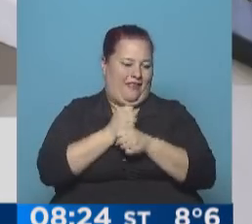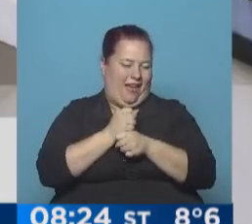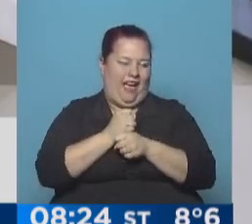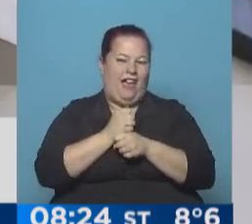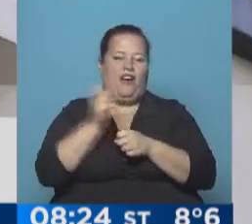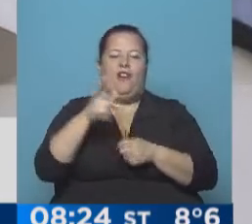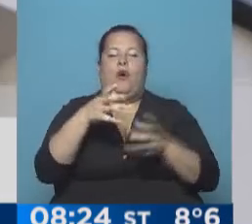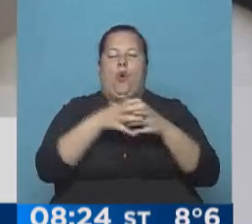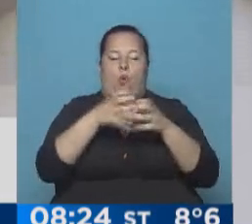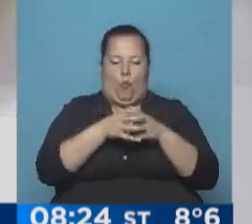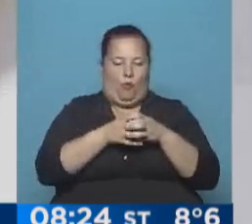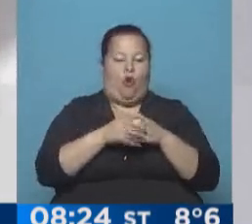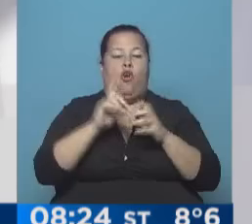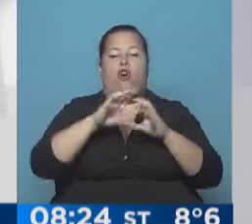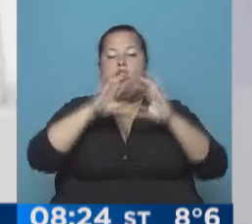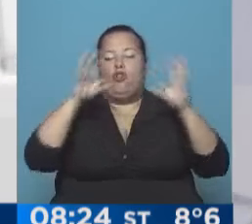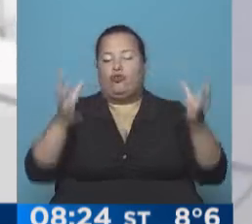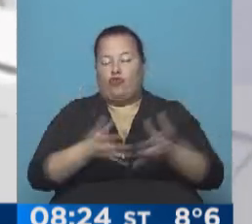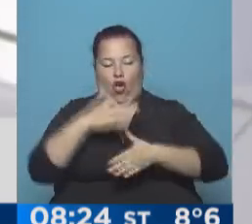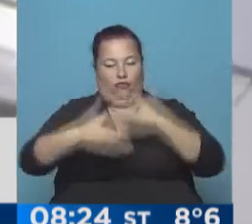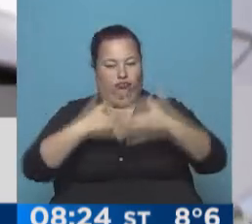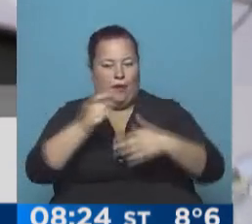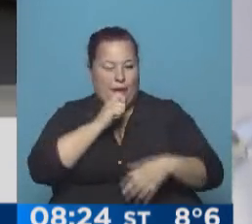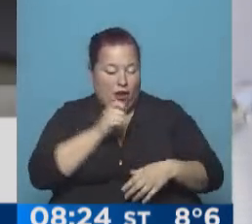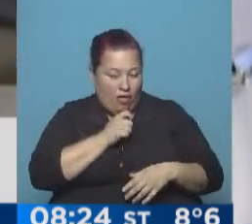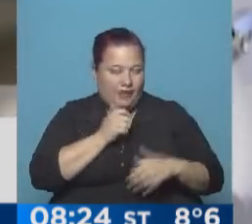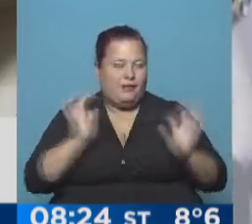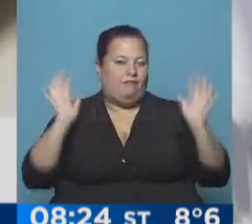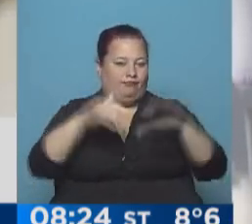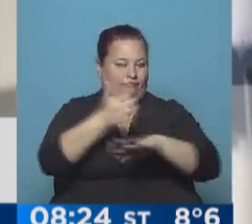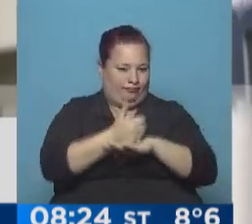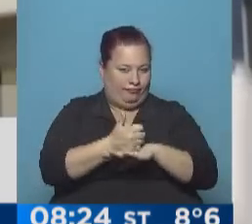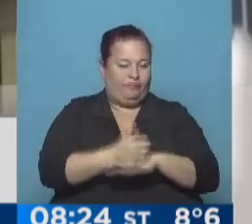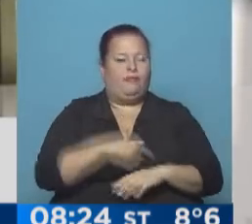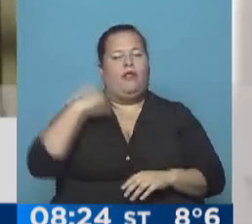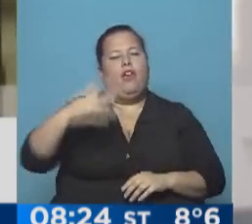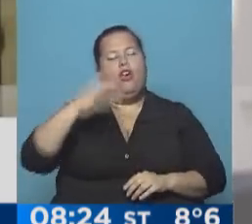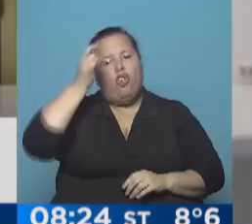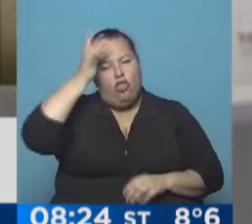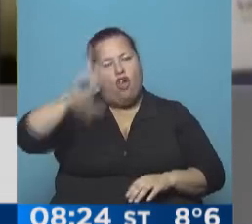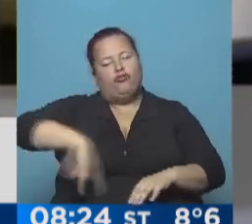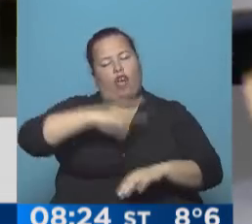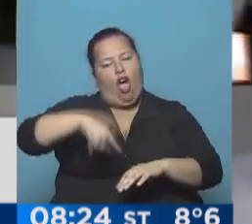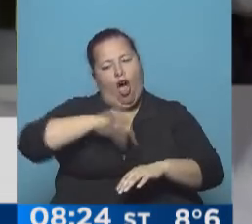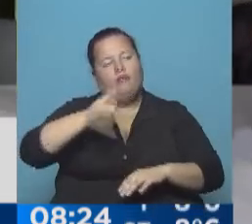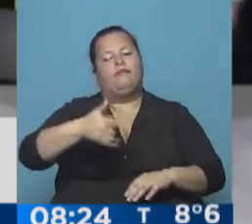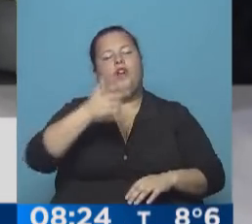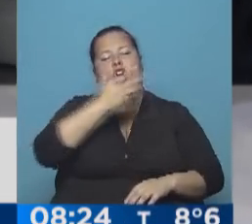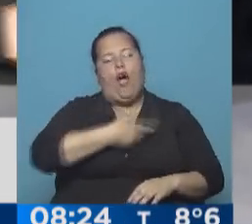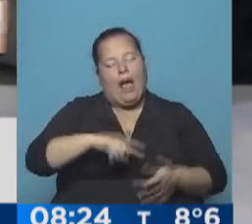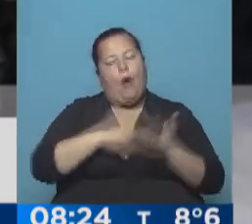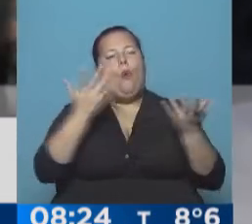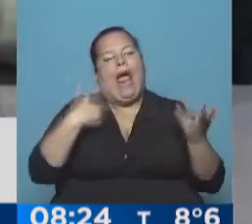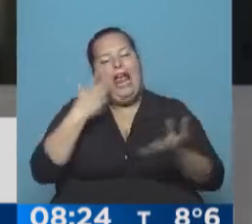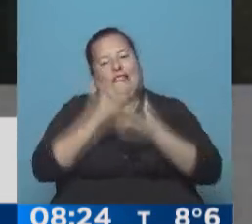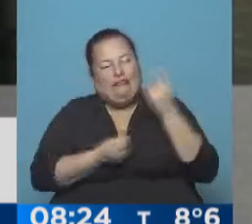de el grupo y todo el desarrollo periodístico que allí se lleva a cabo después de 12 12 horas Sí el gobierno de la ciudad dijo Bueno